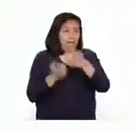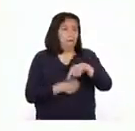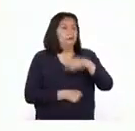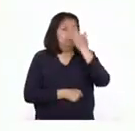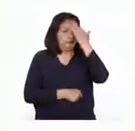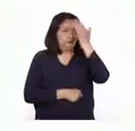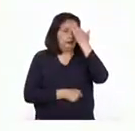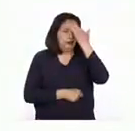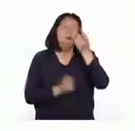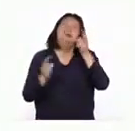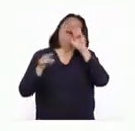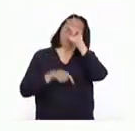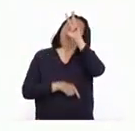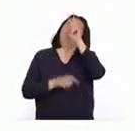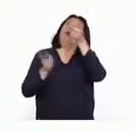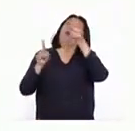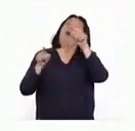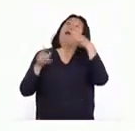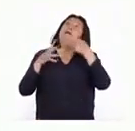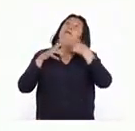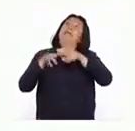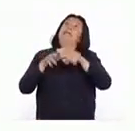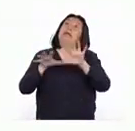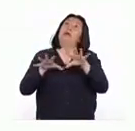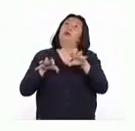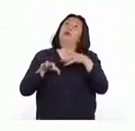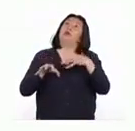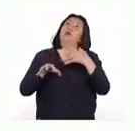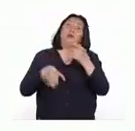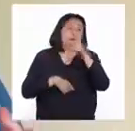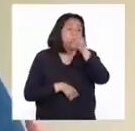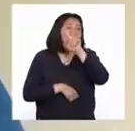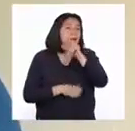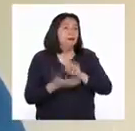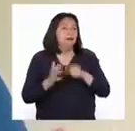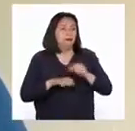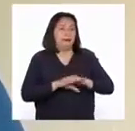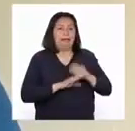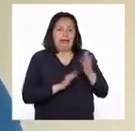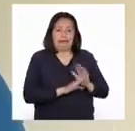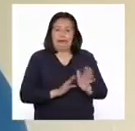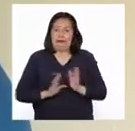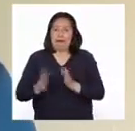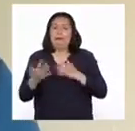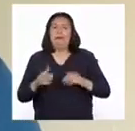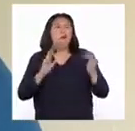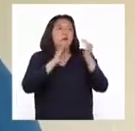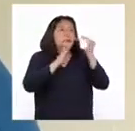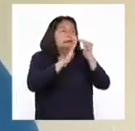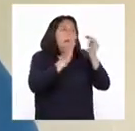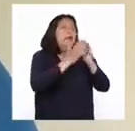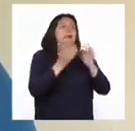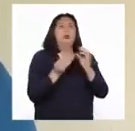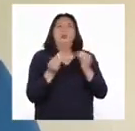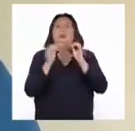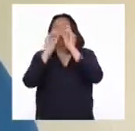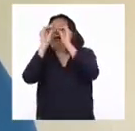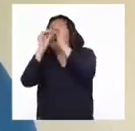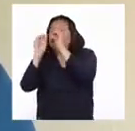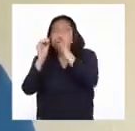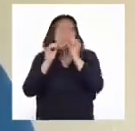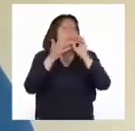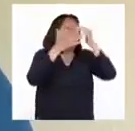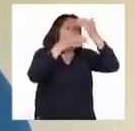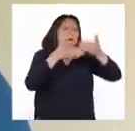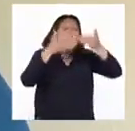saben identificar cuándo está iniciando el periodo de heladas. Entonces se preparan sus casas, reparando o